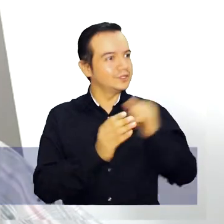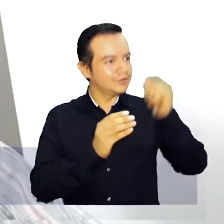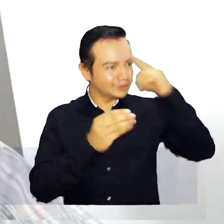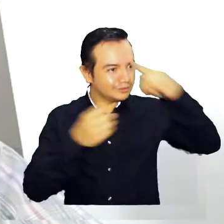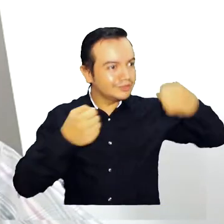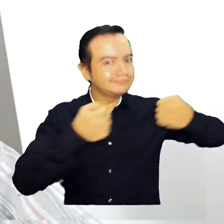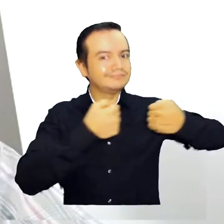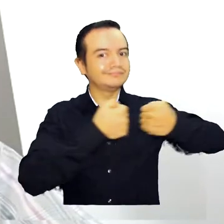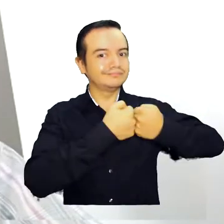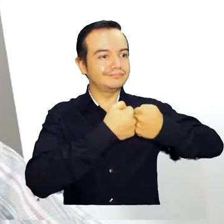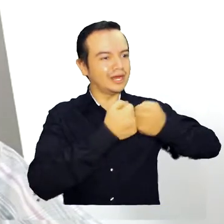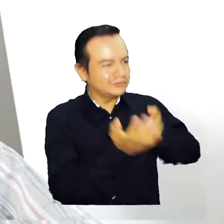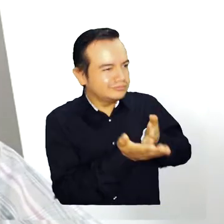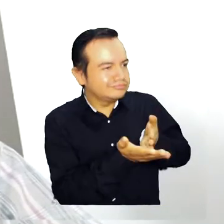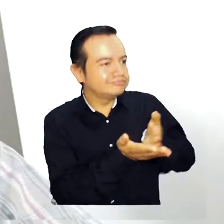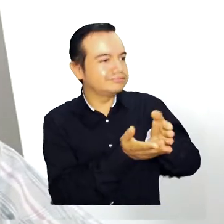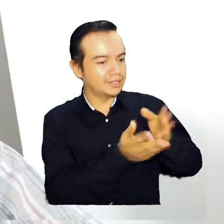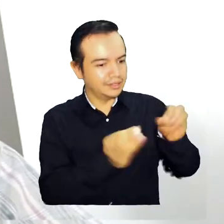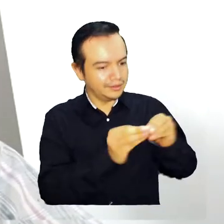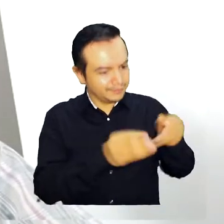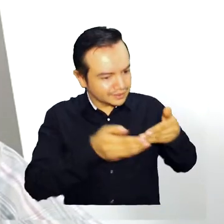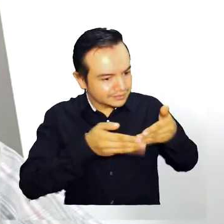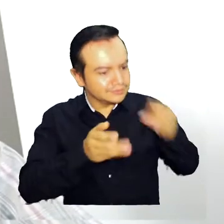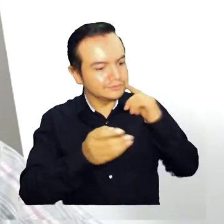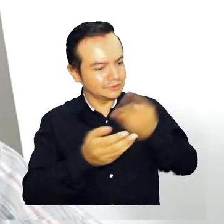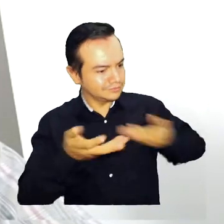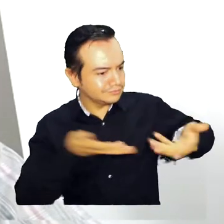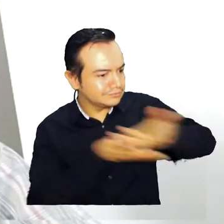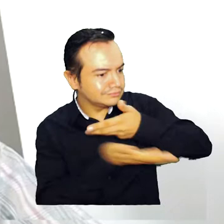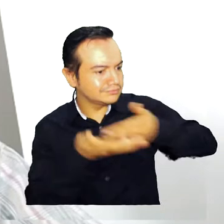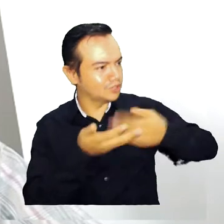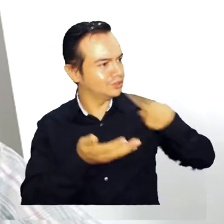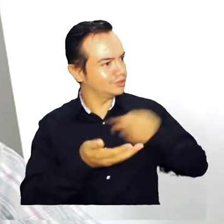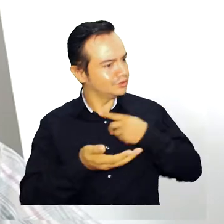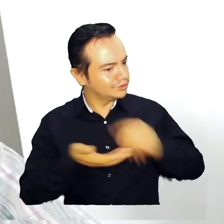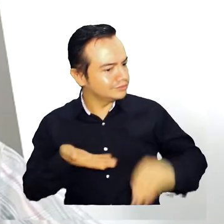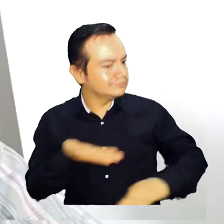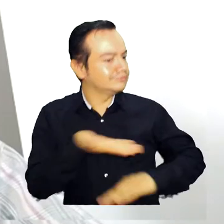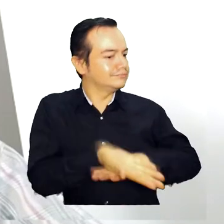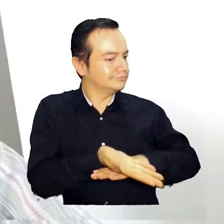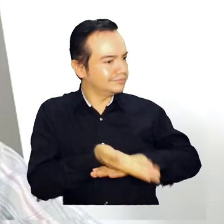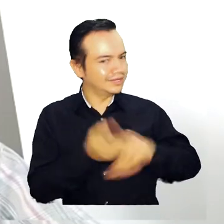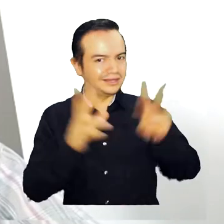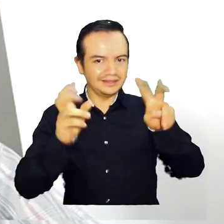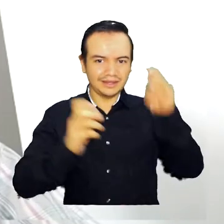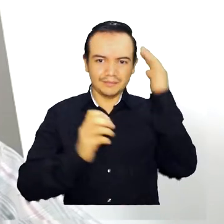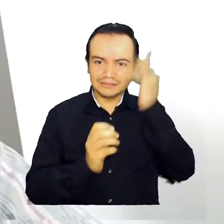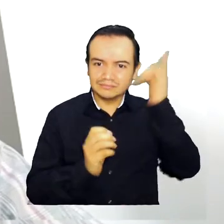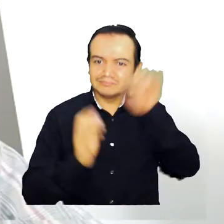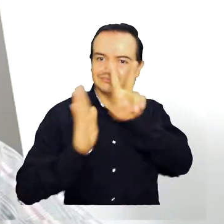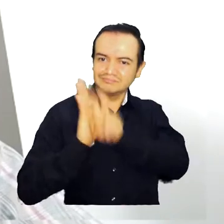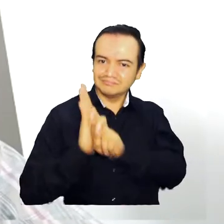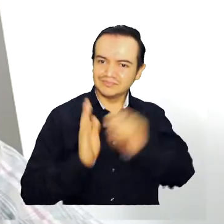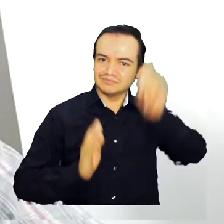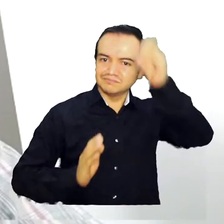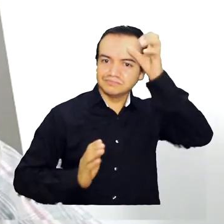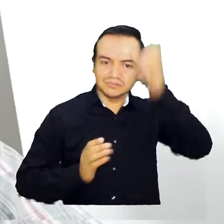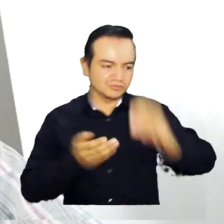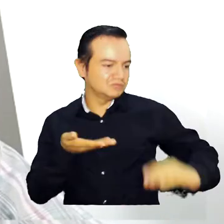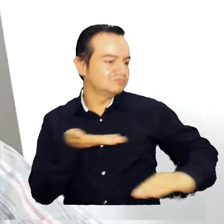vínculos y abrir un espacio de discusión donde nosotros, como voces independientes, como voces desde la academia,